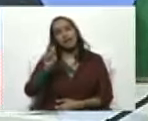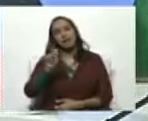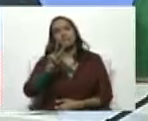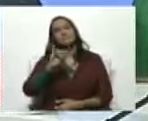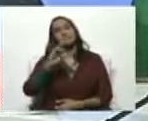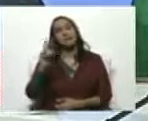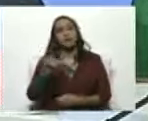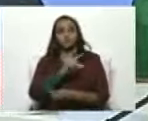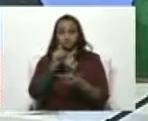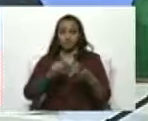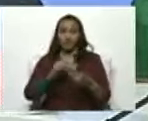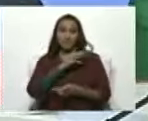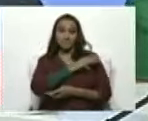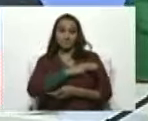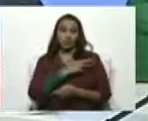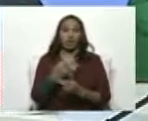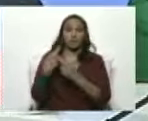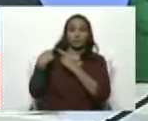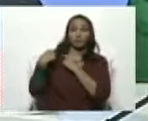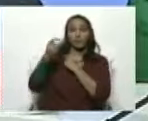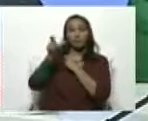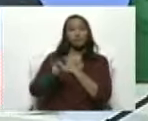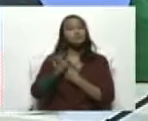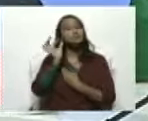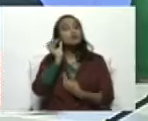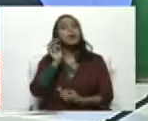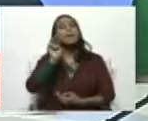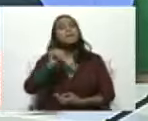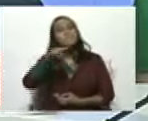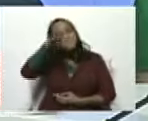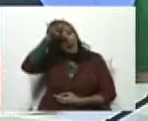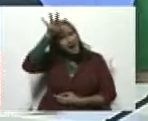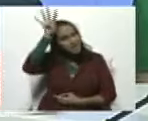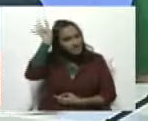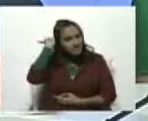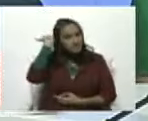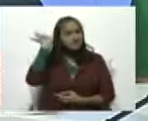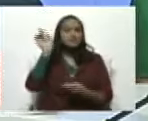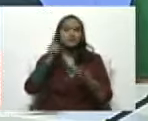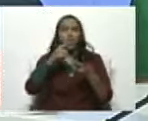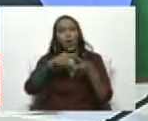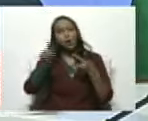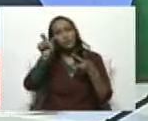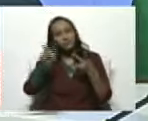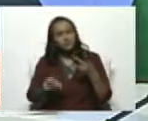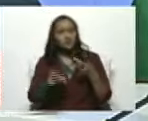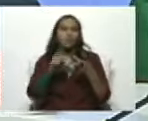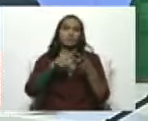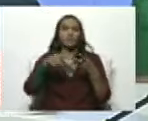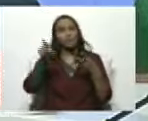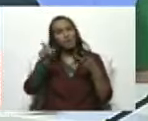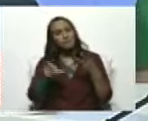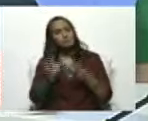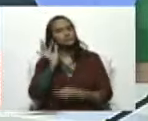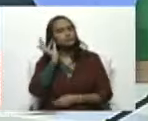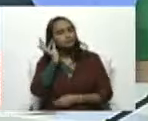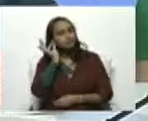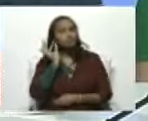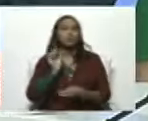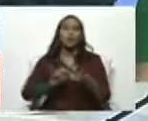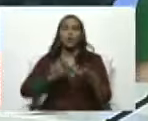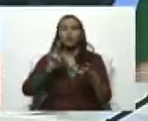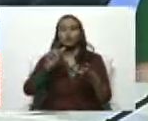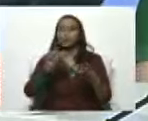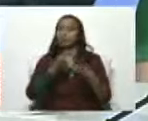misiones y grandes misiones está Mervin Maldonado, Génesis Garbé, Delis Álvarez, Magali Viña, Rosine Chávez.